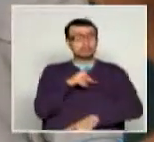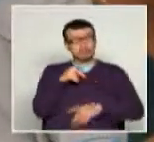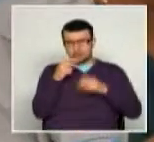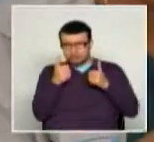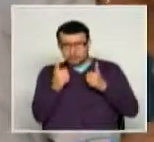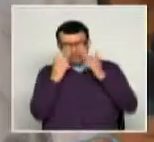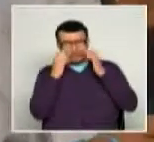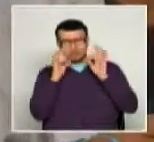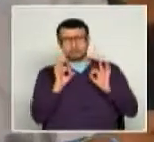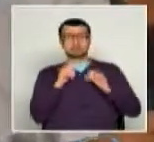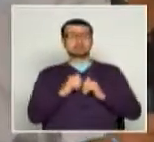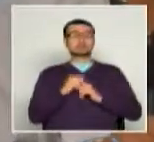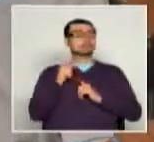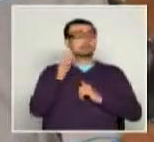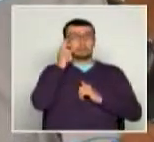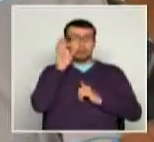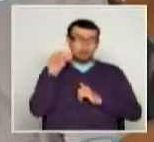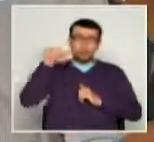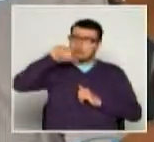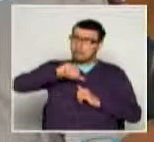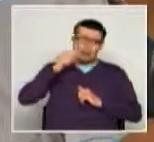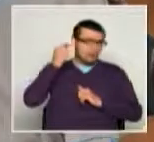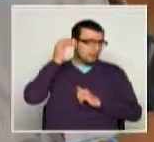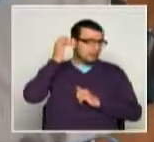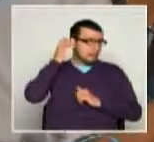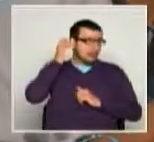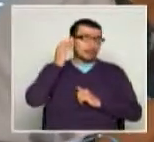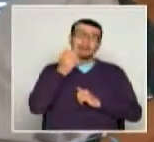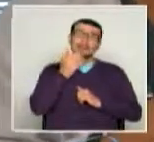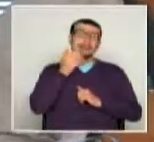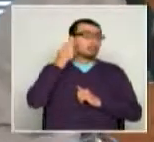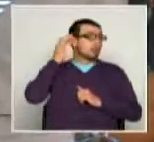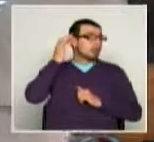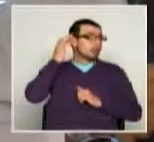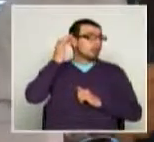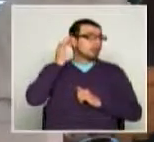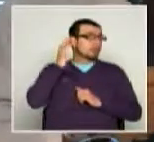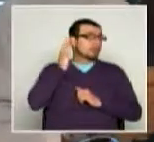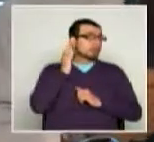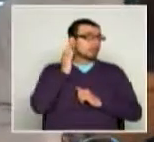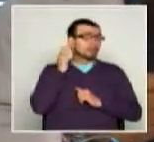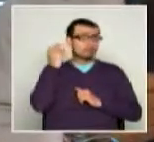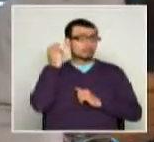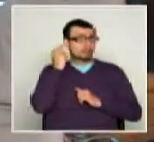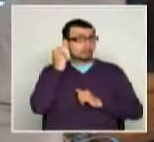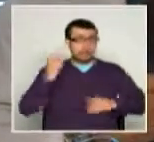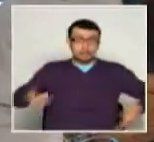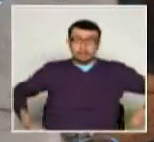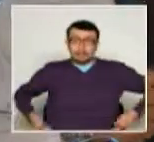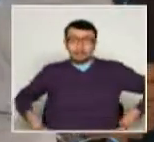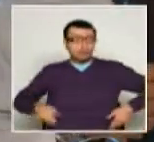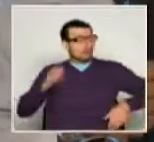Un puntico mal ubicado, digamos en la zona de metanefros, que es una zona de riñón, afecta el riñón. Entonces uno